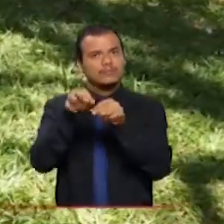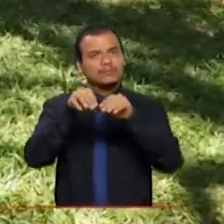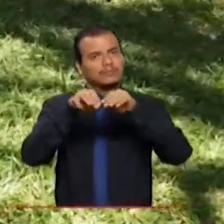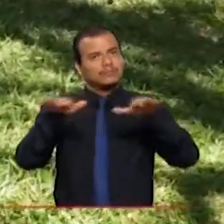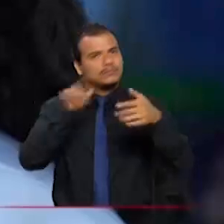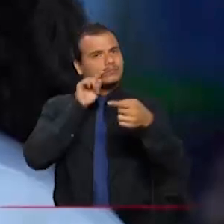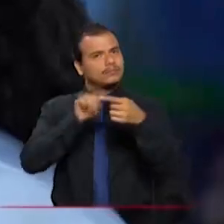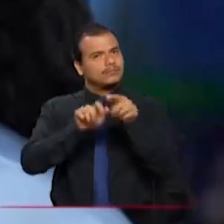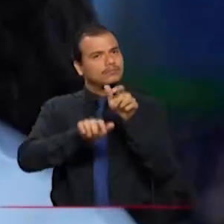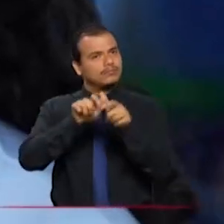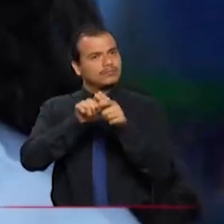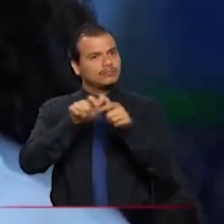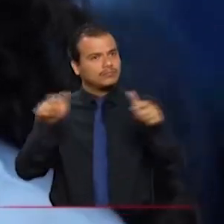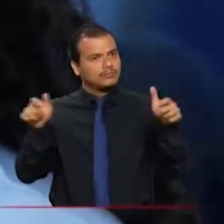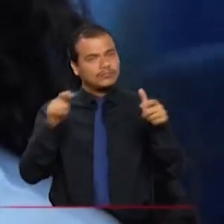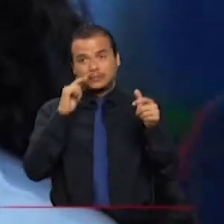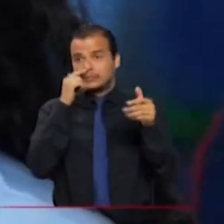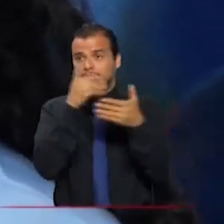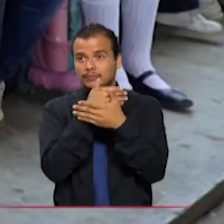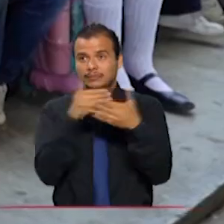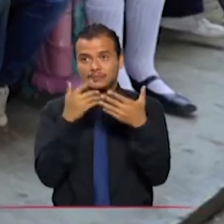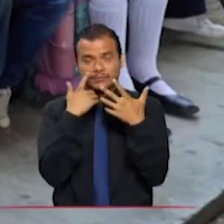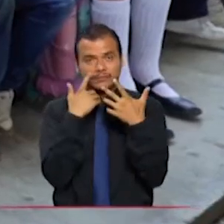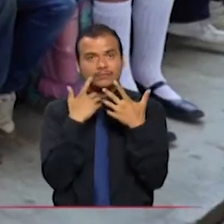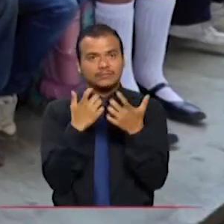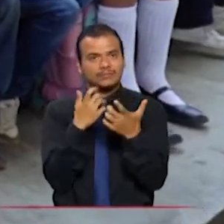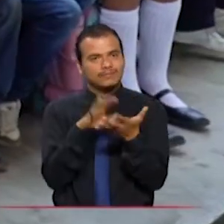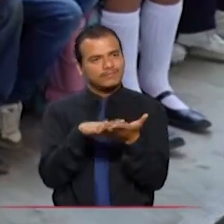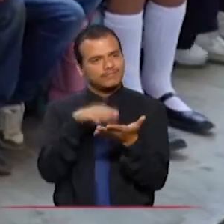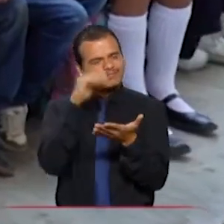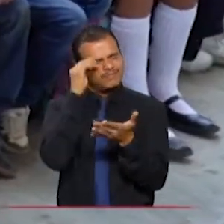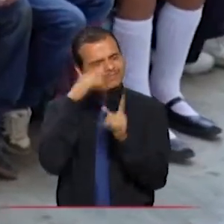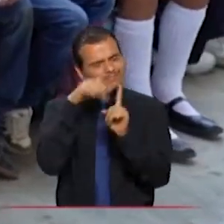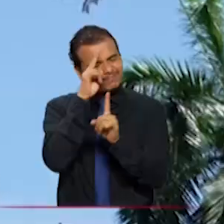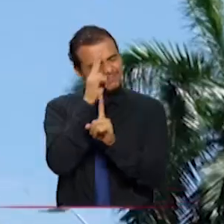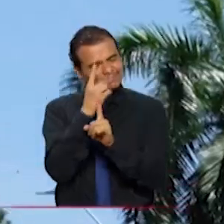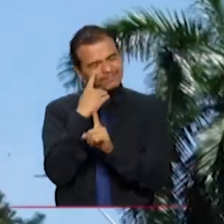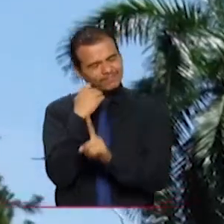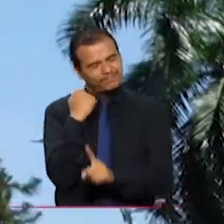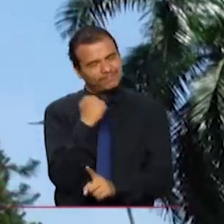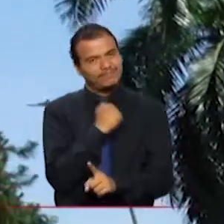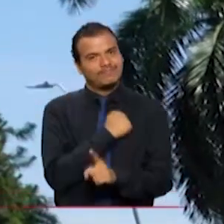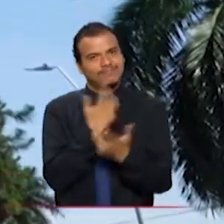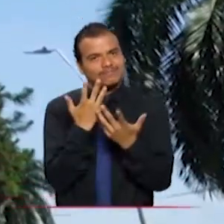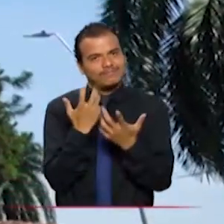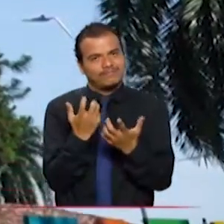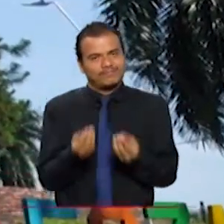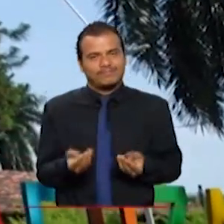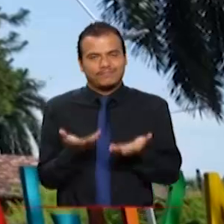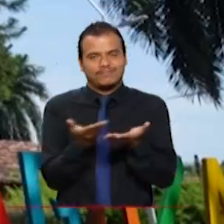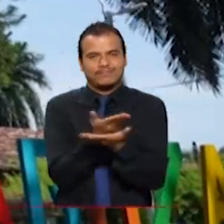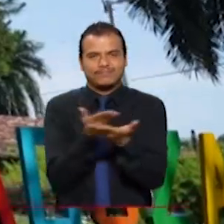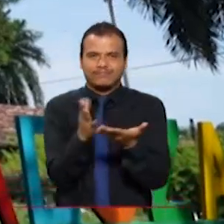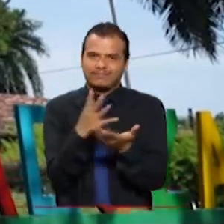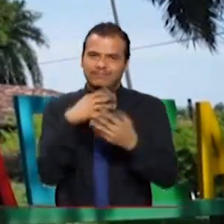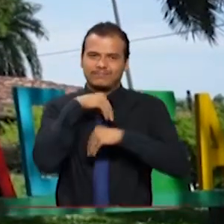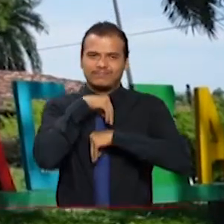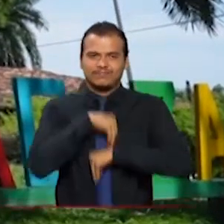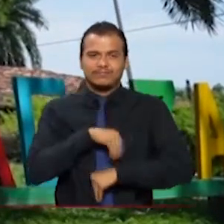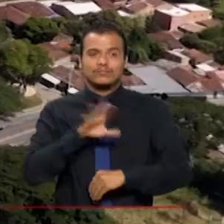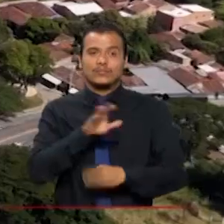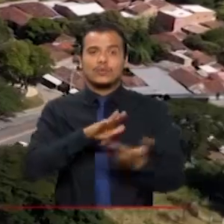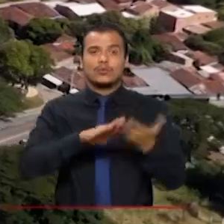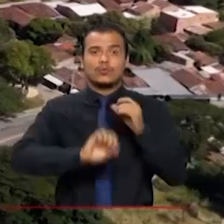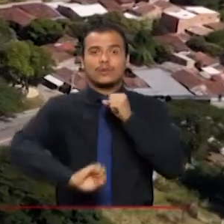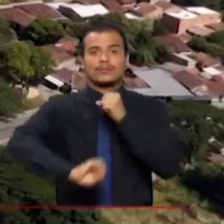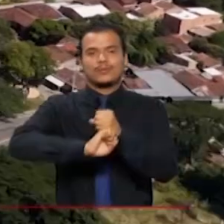más las personas, en especial los niños, comprometidos con el planeta. Gracias a la comunidad de Zaragoza por su